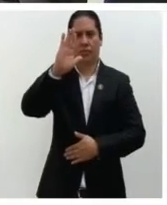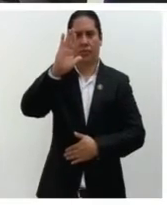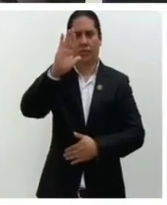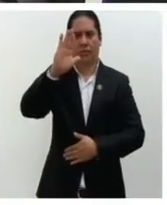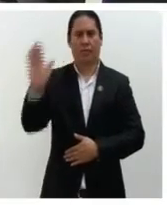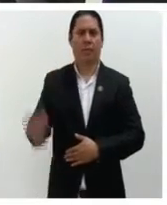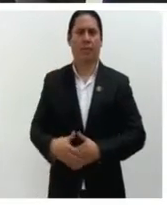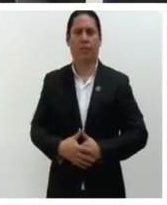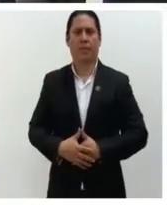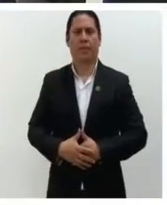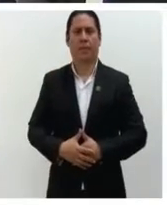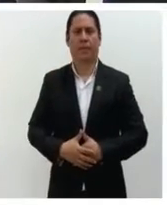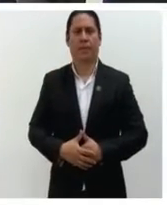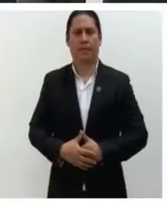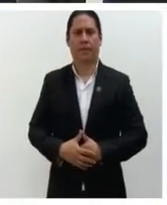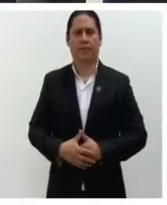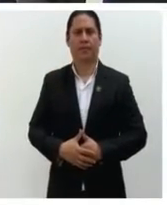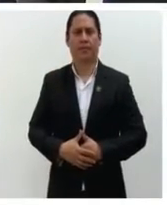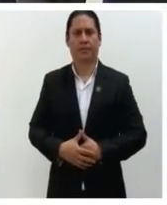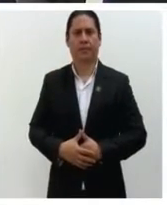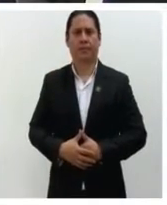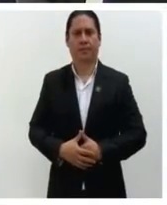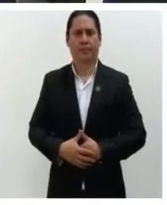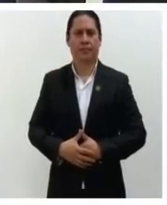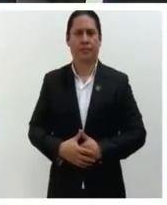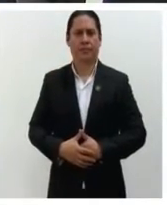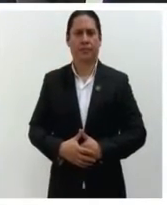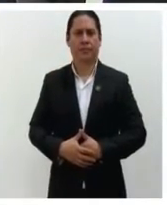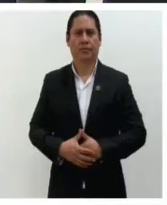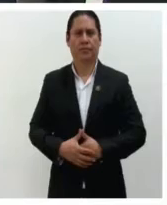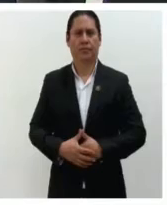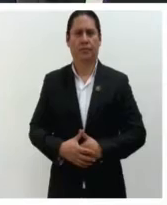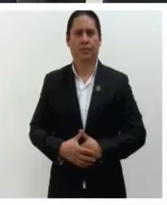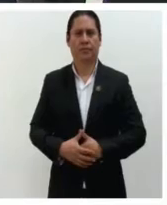este momento levantando la mano.